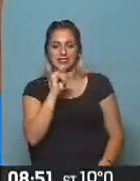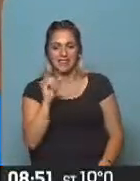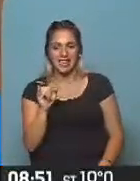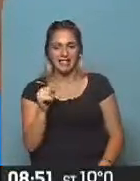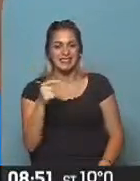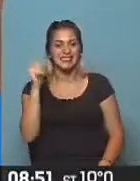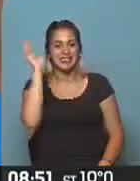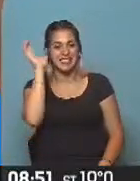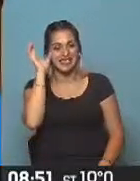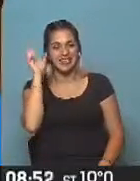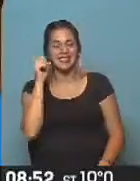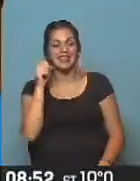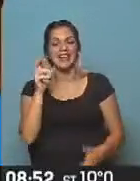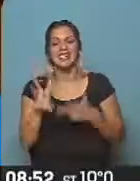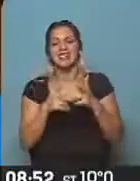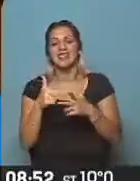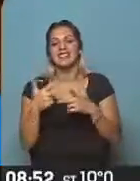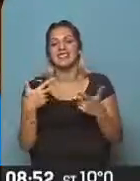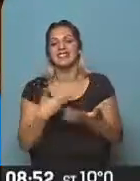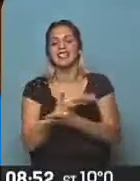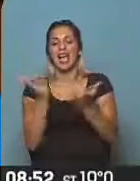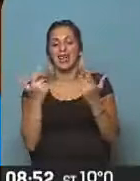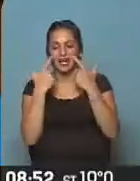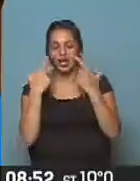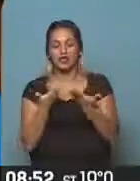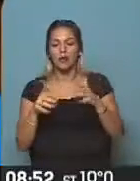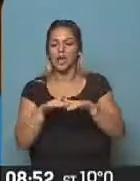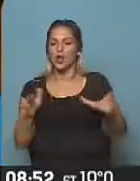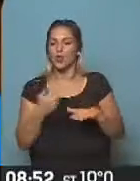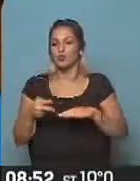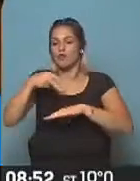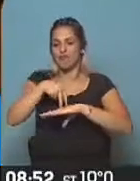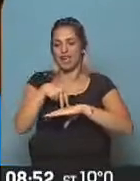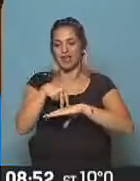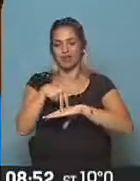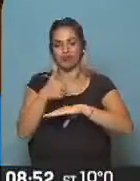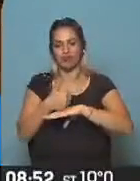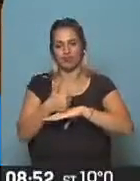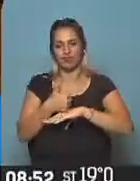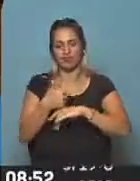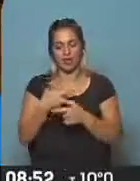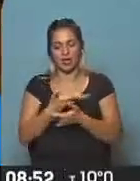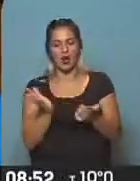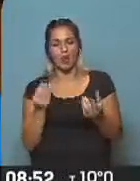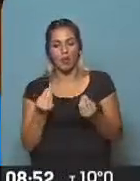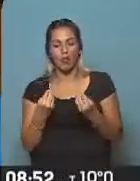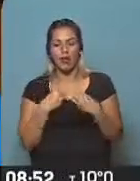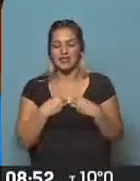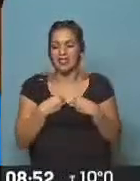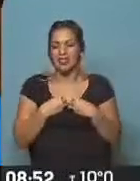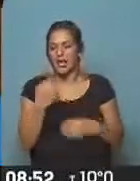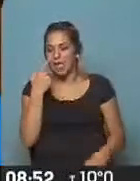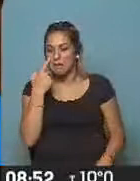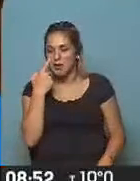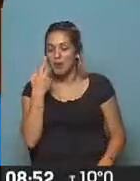espectáculo del vivos serían las artes escénicas entonces todo lo que se puede vivir en vivo para